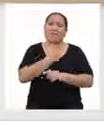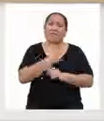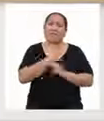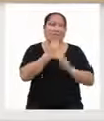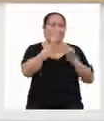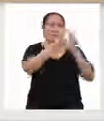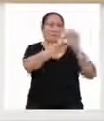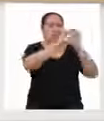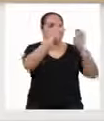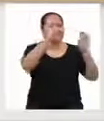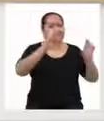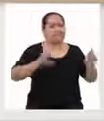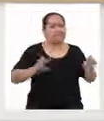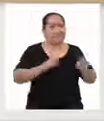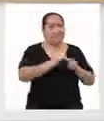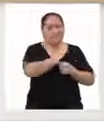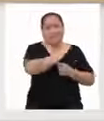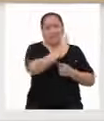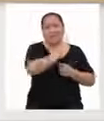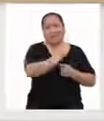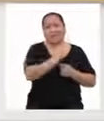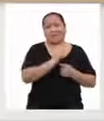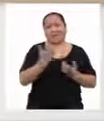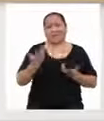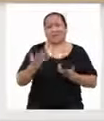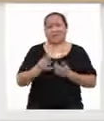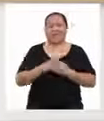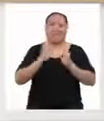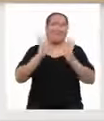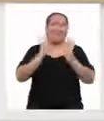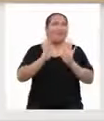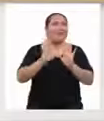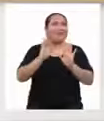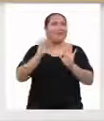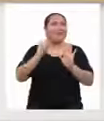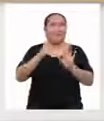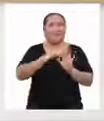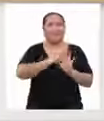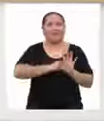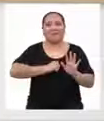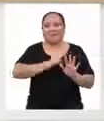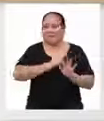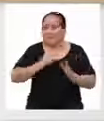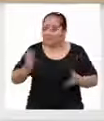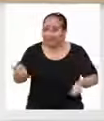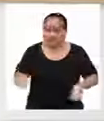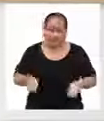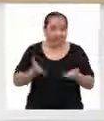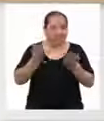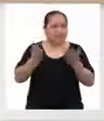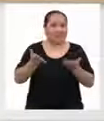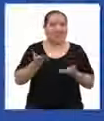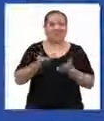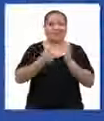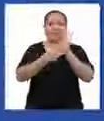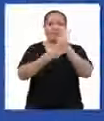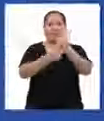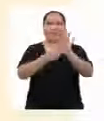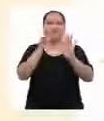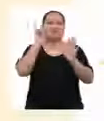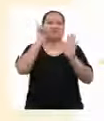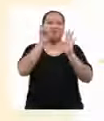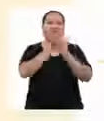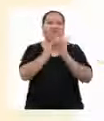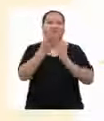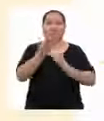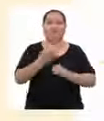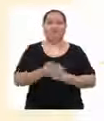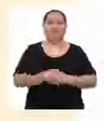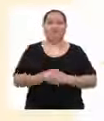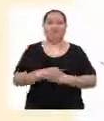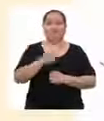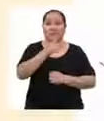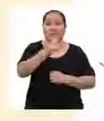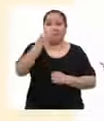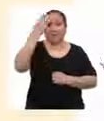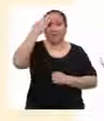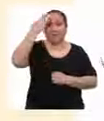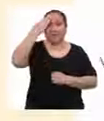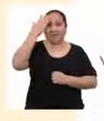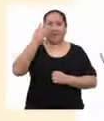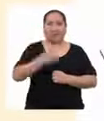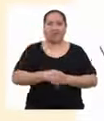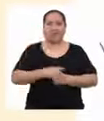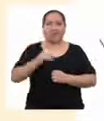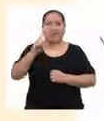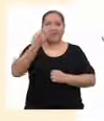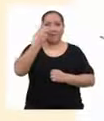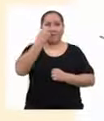ideas. Pero bueno, vamos con toda la actitud como dices. Ahí va la imagen. Como sabemos,